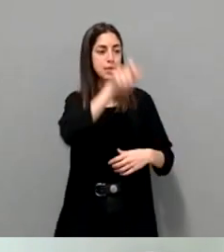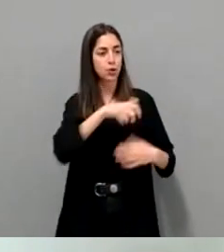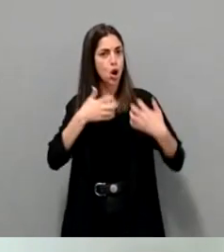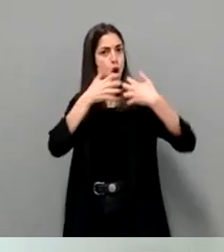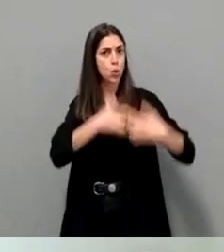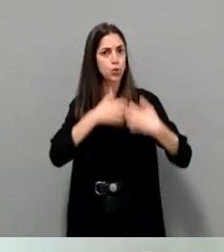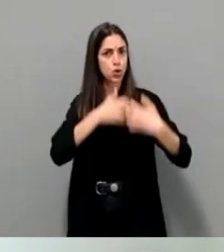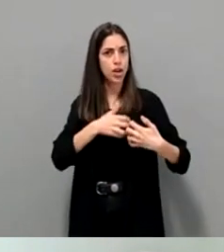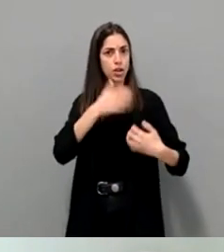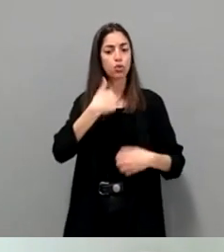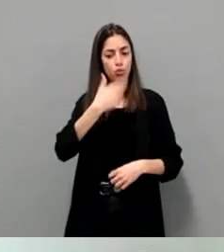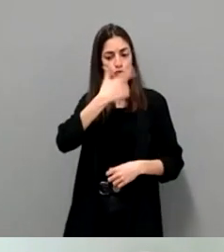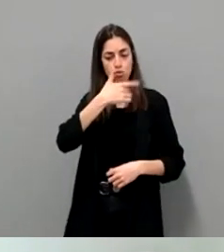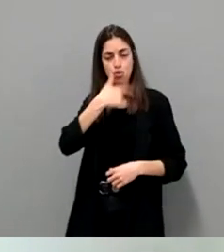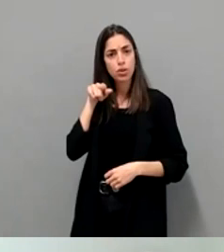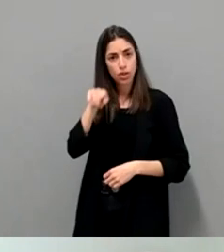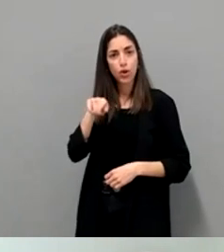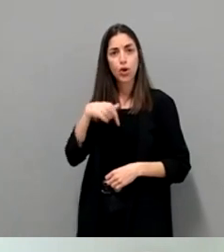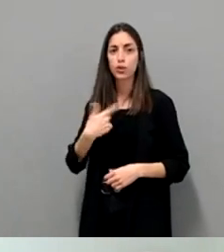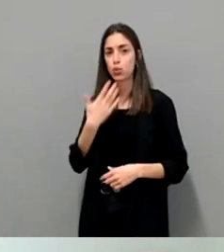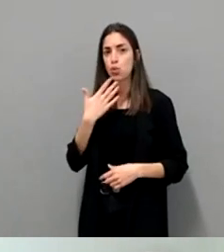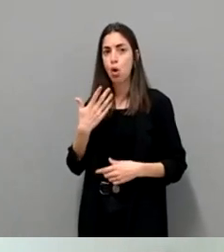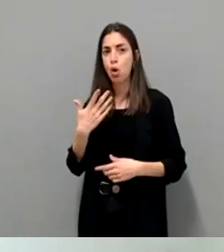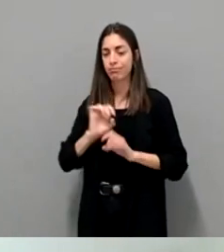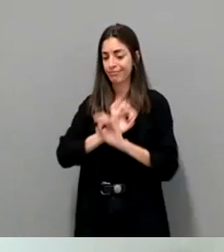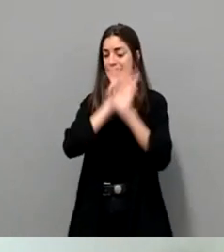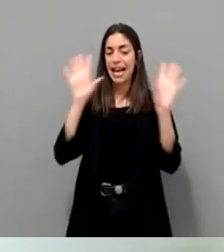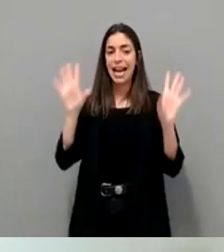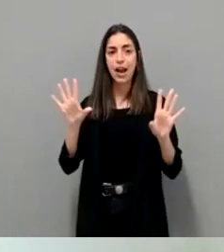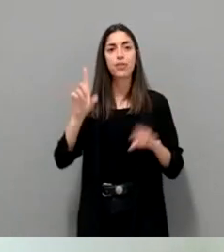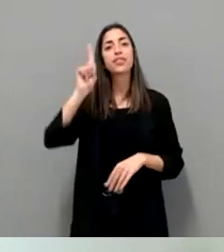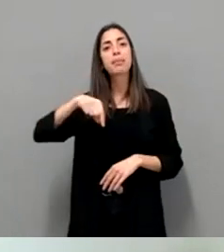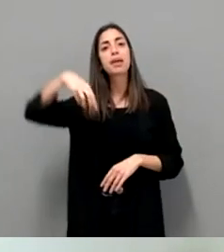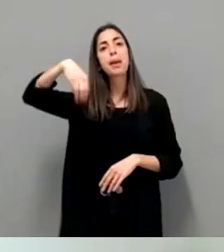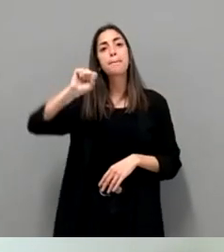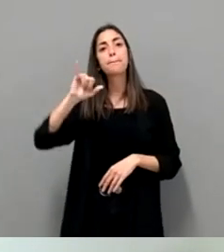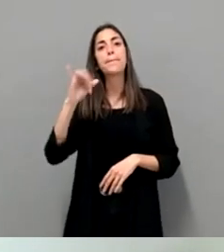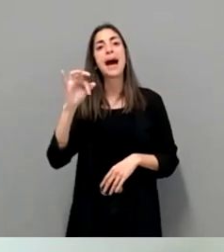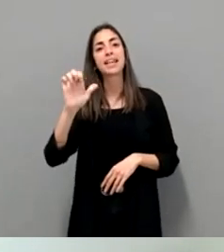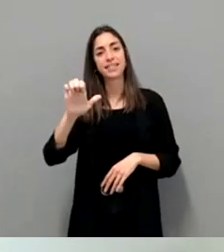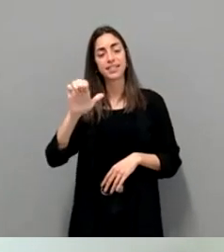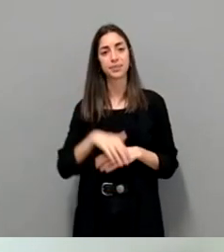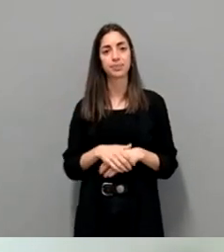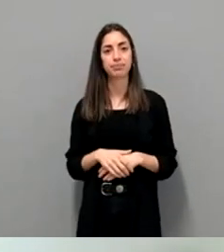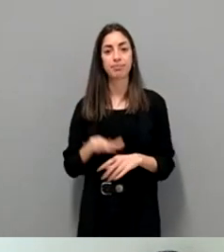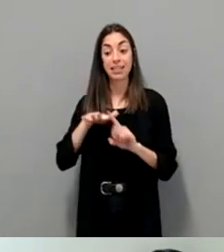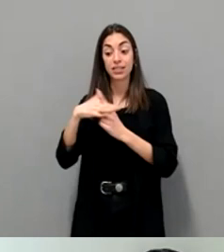la tenemos clara. Y con otra guerrera tenemos también a Maite. Maite, en tu